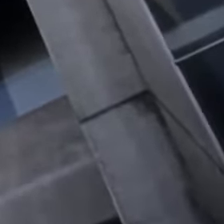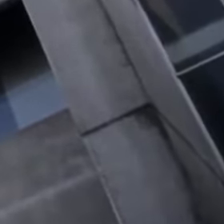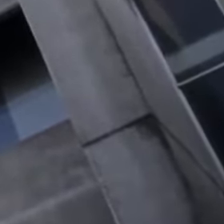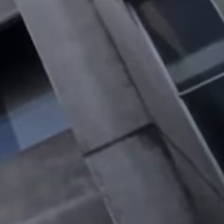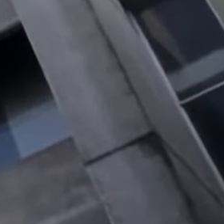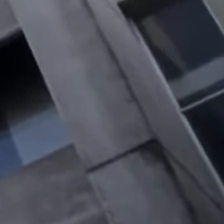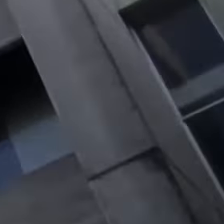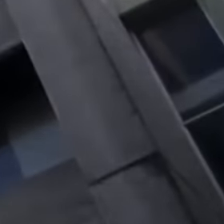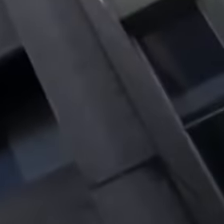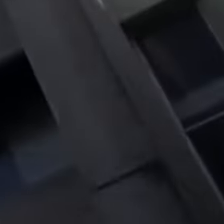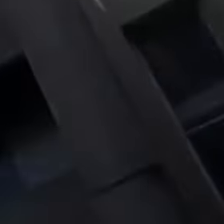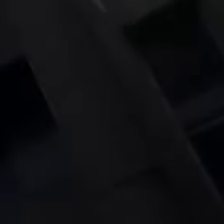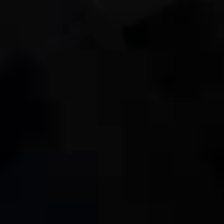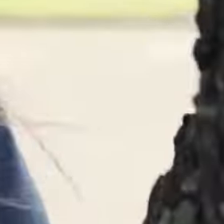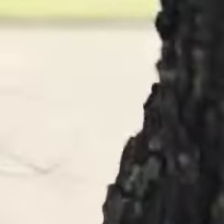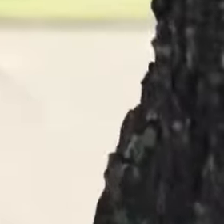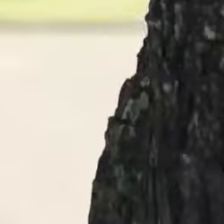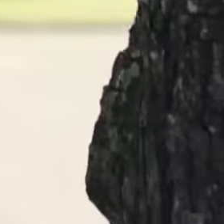2210-6000.